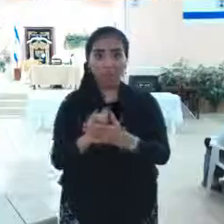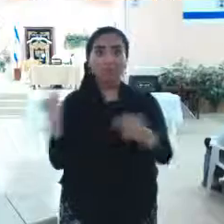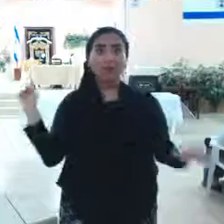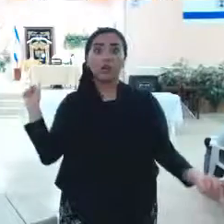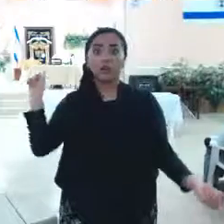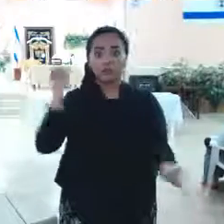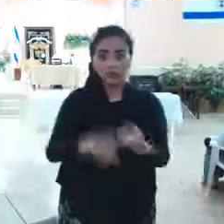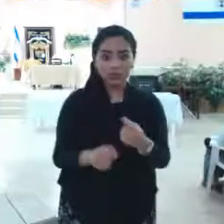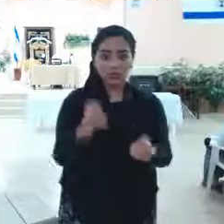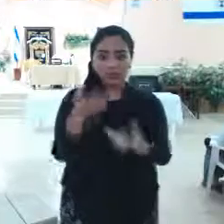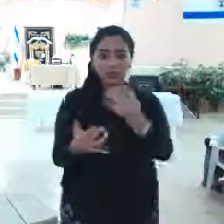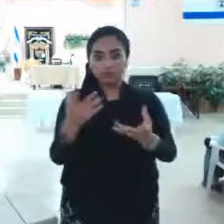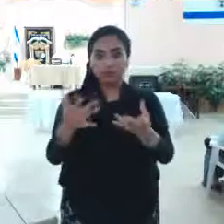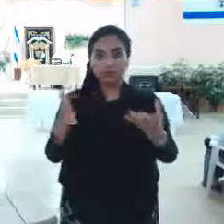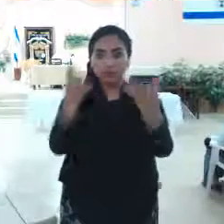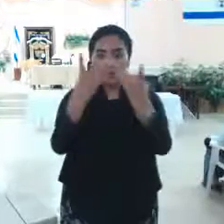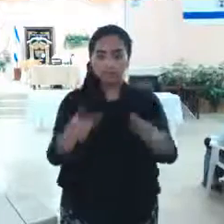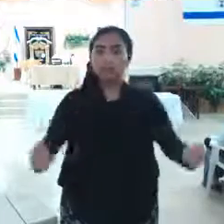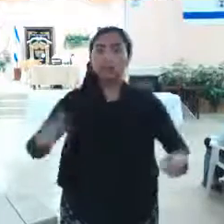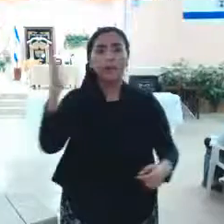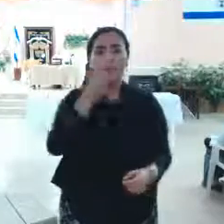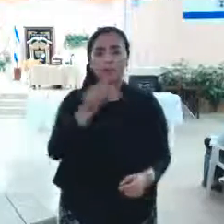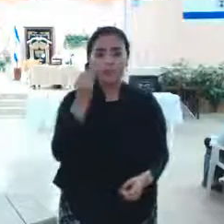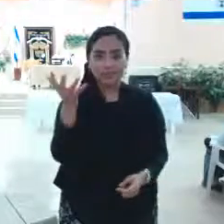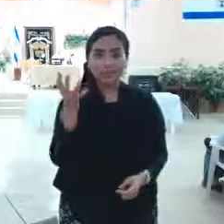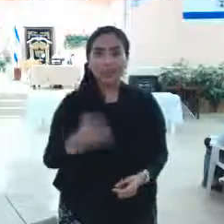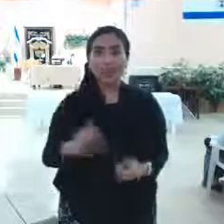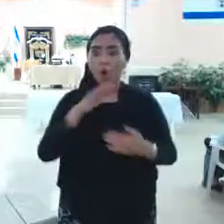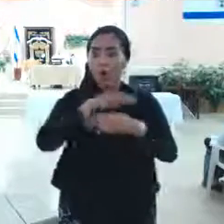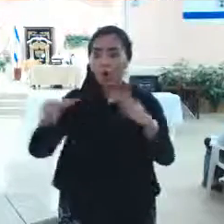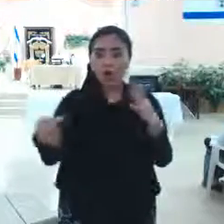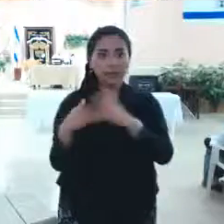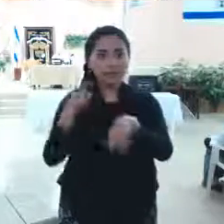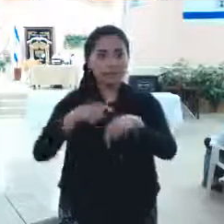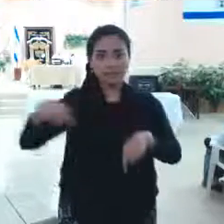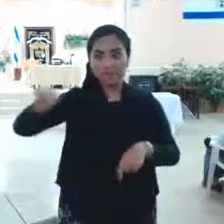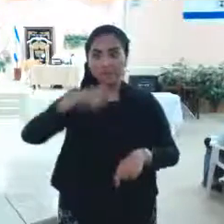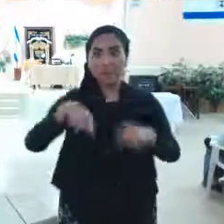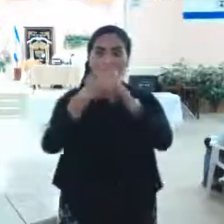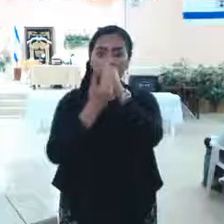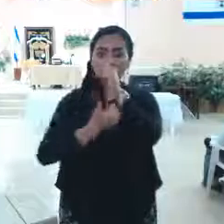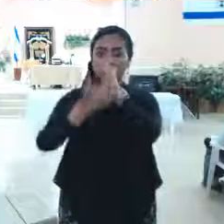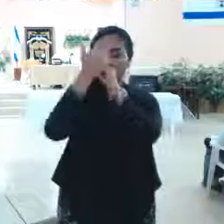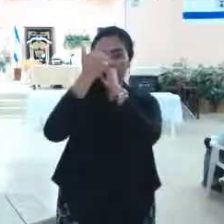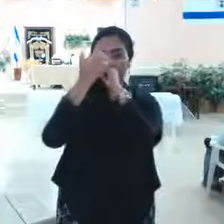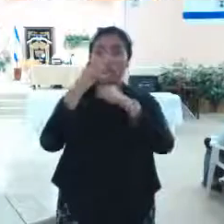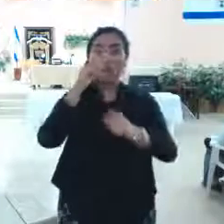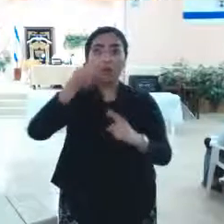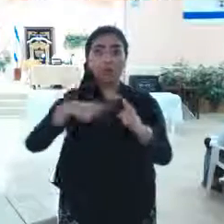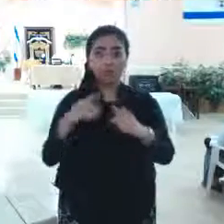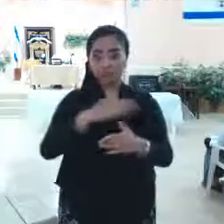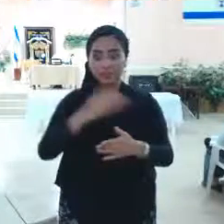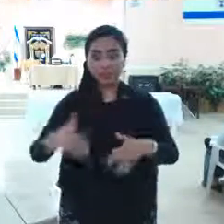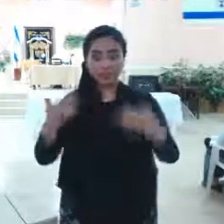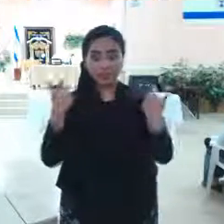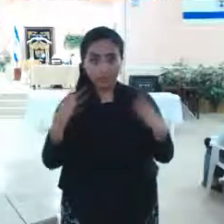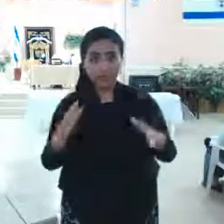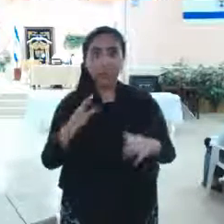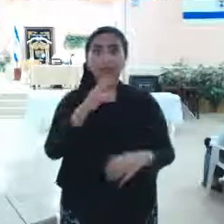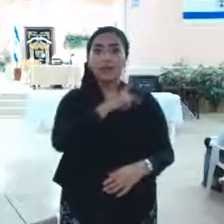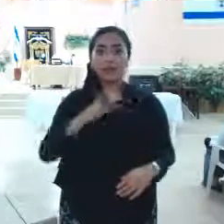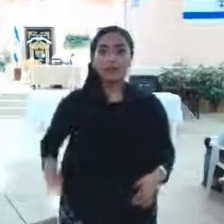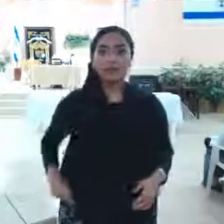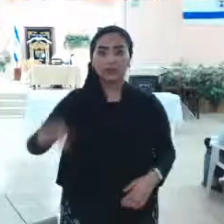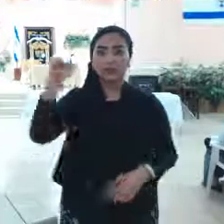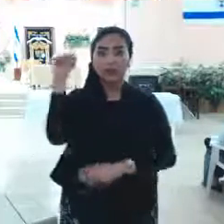hasta consumirse el holocausto. Qué hermoso. Beautiful. Todo el tiempo ellos All the tocando time they were shofar. playing, Y blowing cuando the acabaron de shofar. ofrecer, se inclinó el rey y